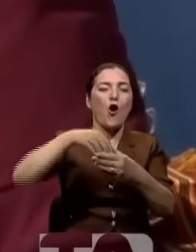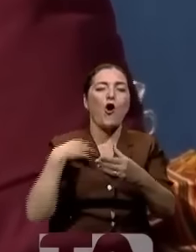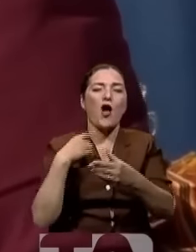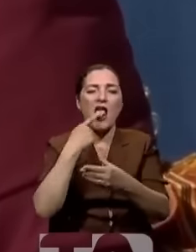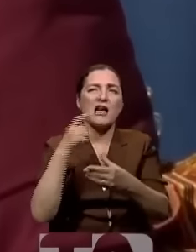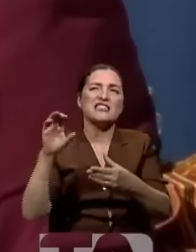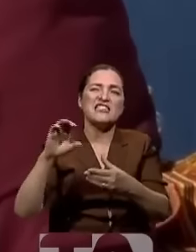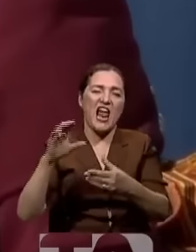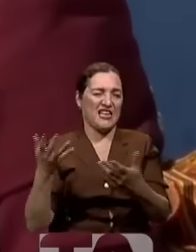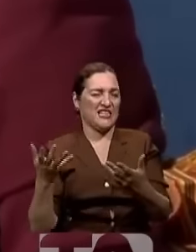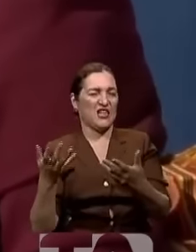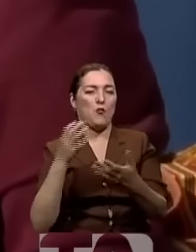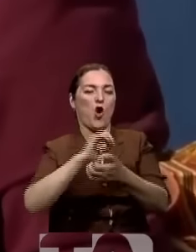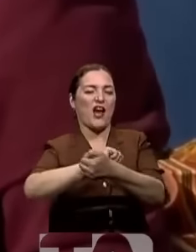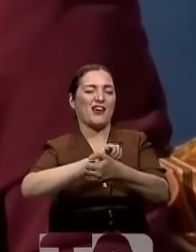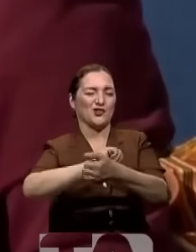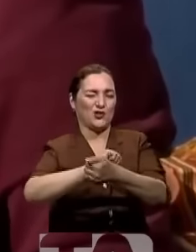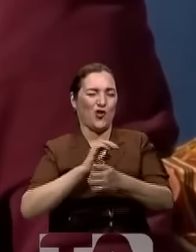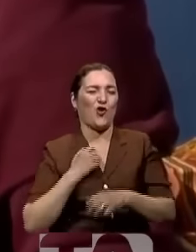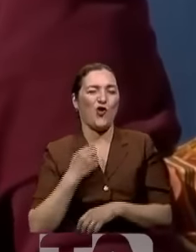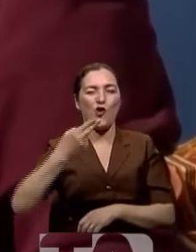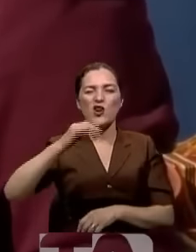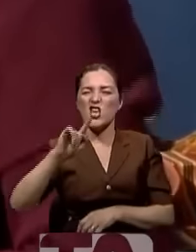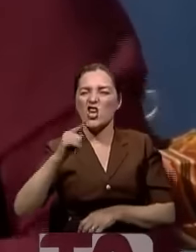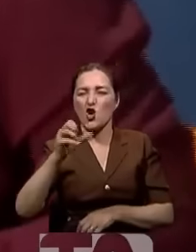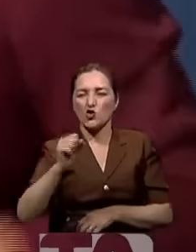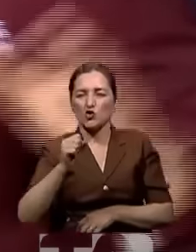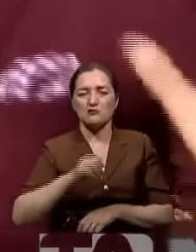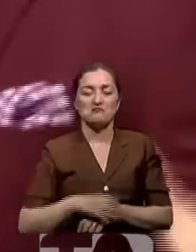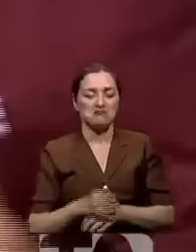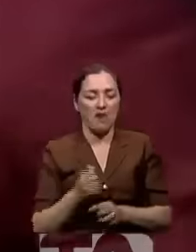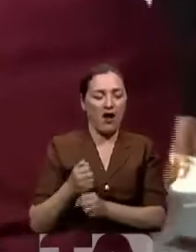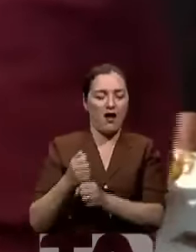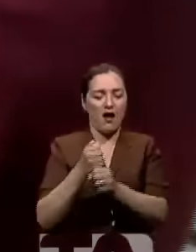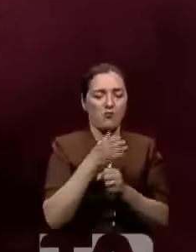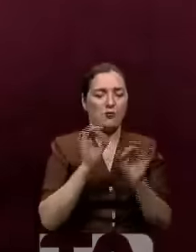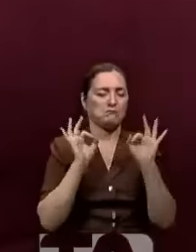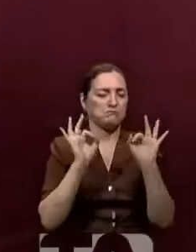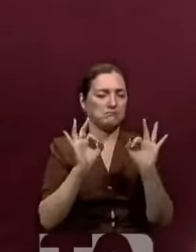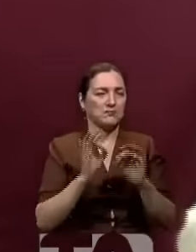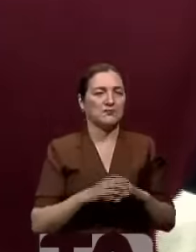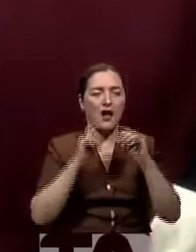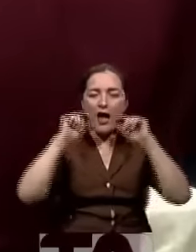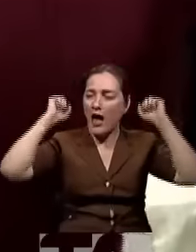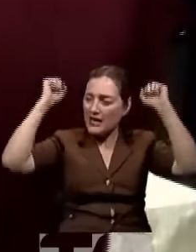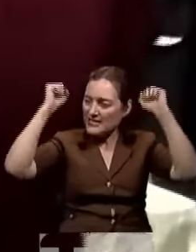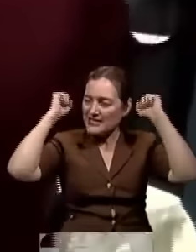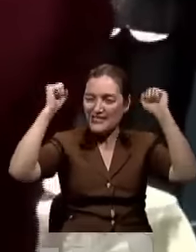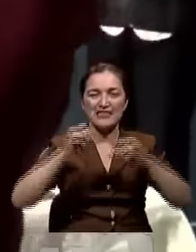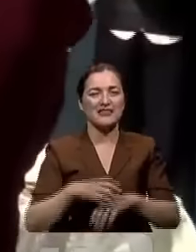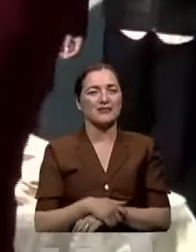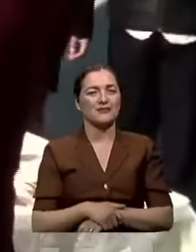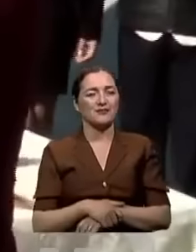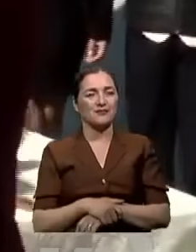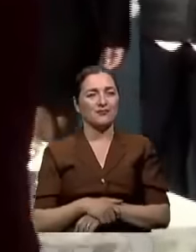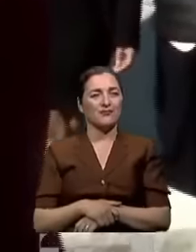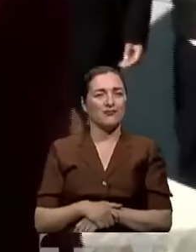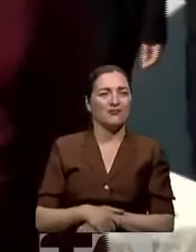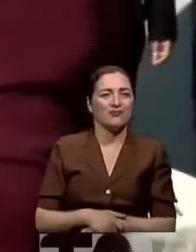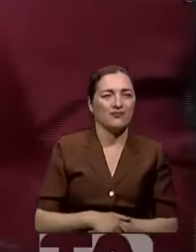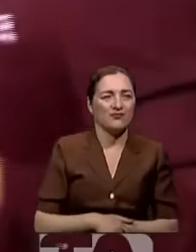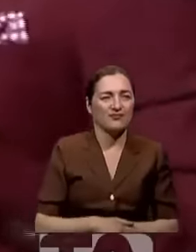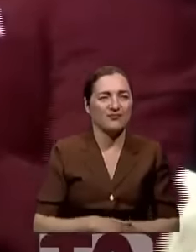combine perfectamente con la colada morada, nos ha ido espectacular. Qué bueno, y entonces, ¿las barras? ¡Epa!